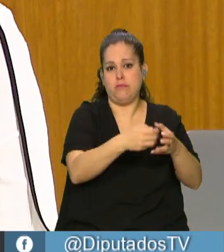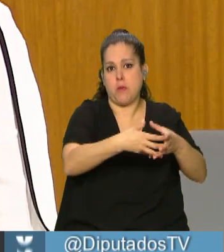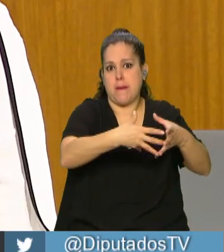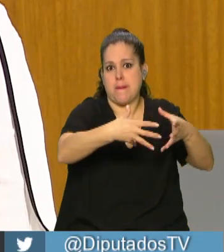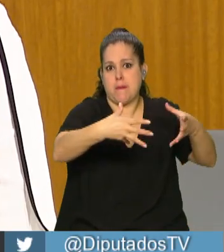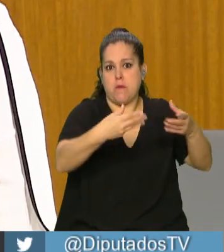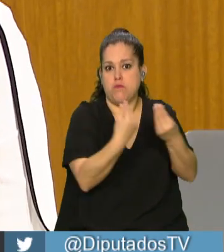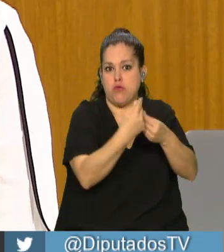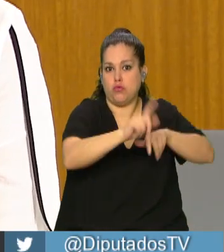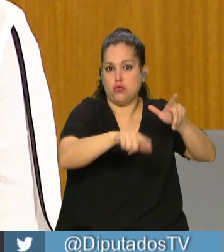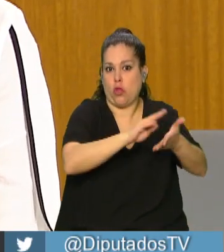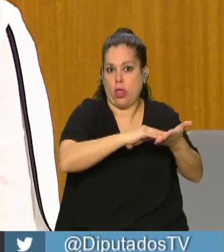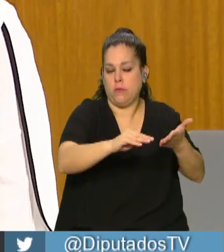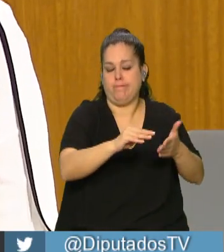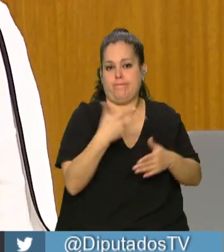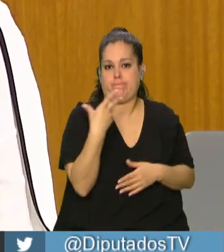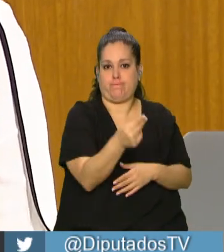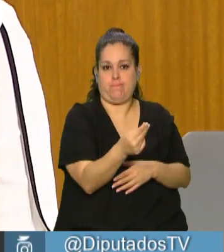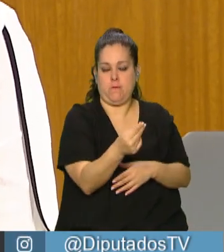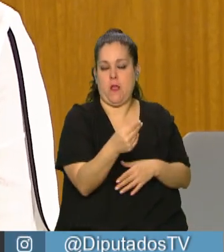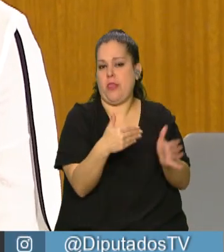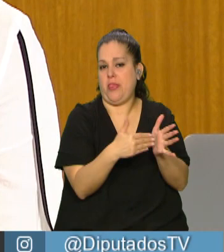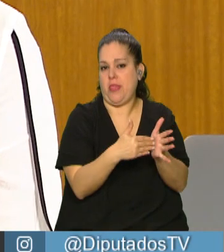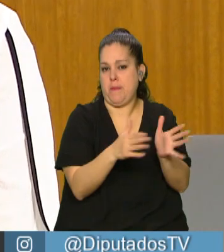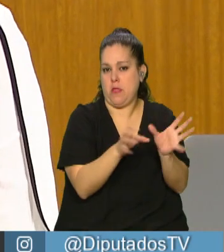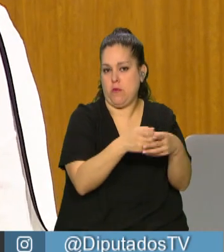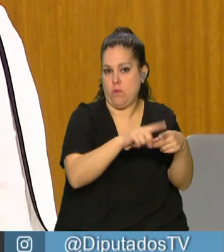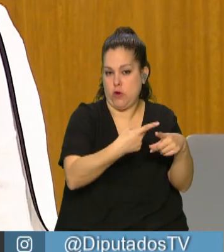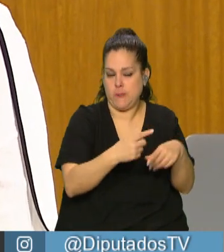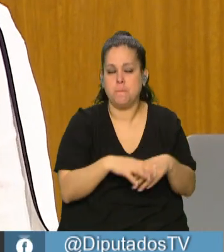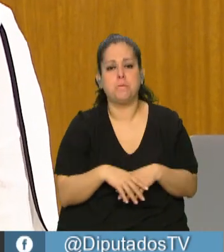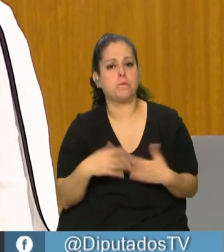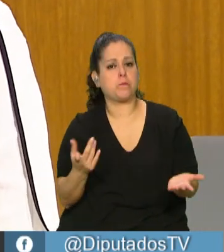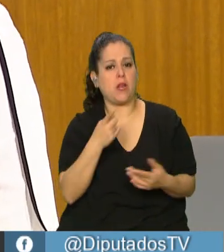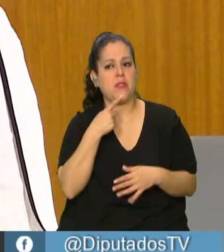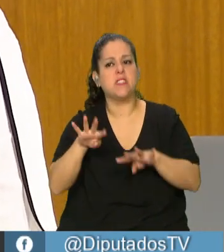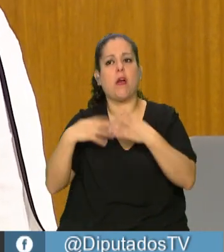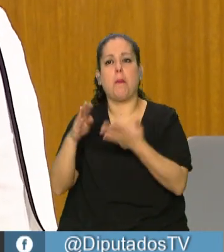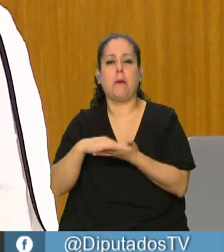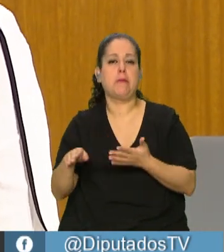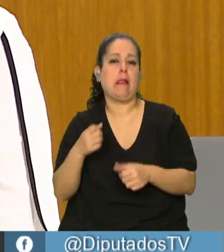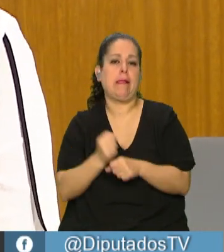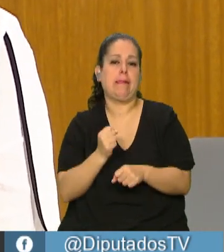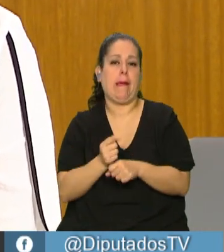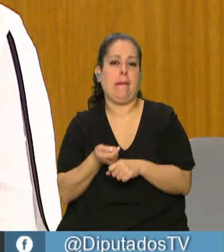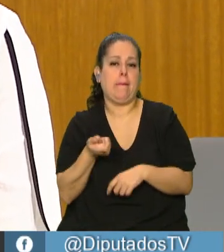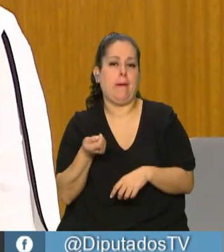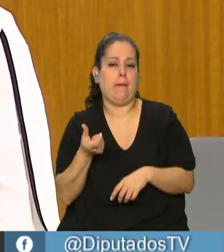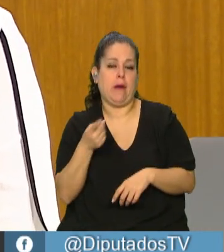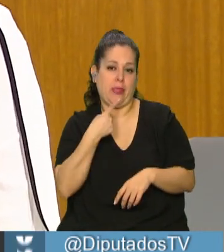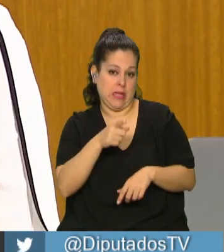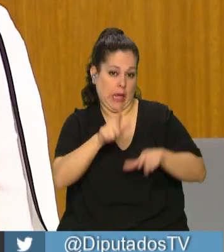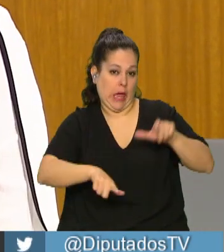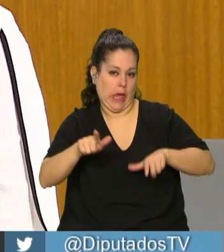¿no? Claro, numerosas. Se dice mucho, se tiene una idea de que en la Cámara de Diputados se trabaja poco, ¿no? Hay mucha gente que